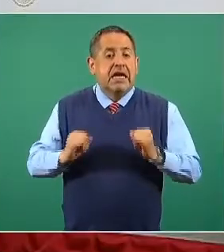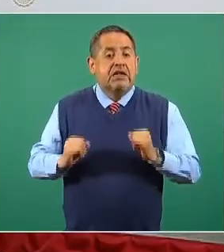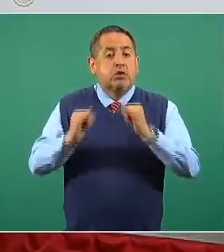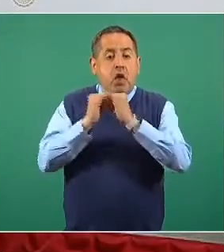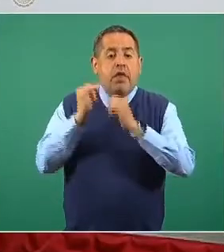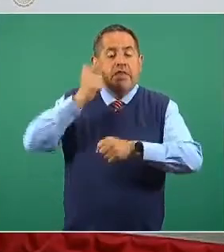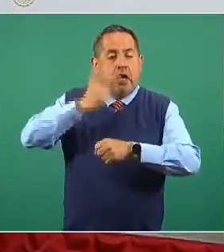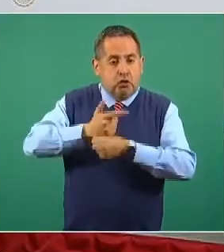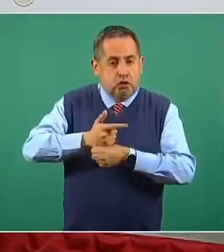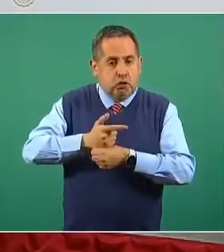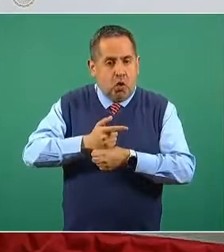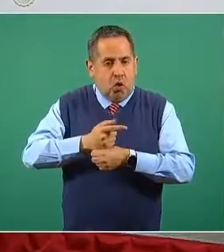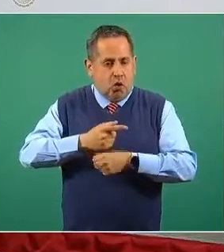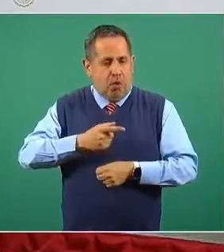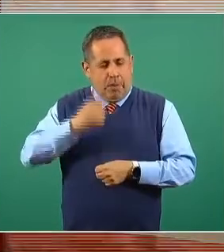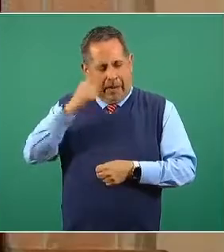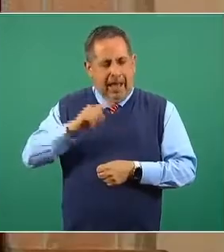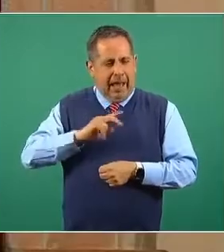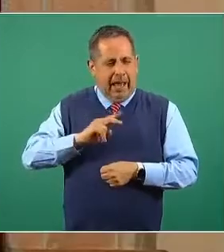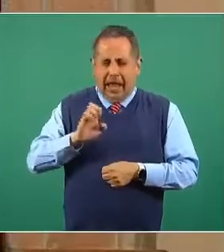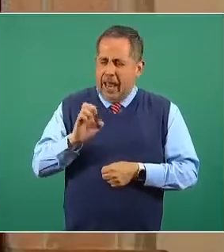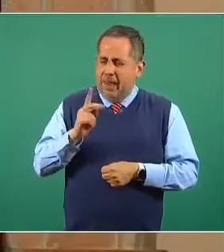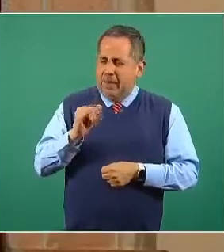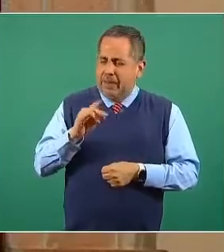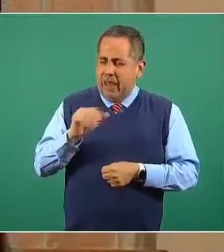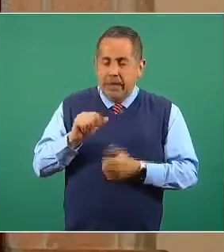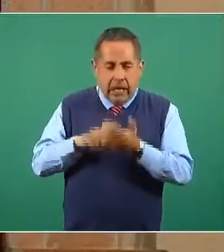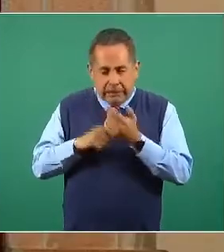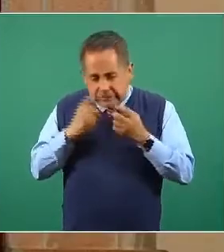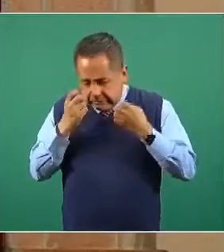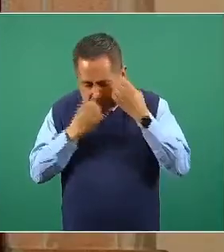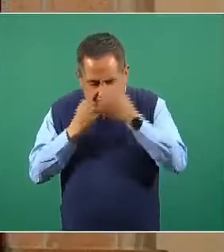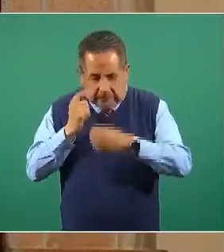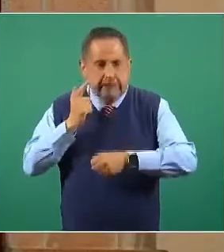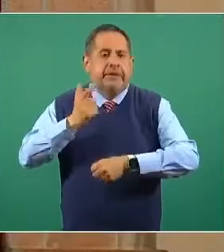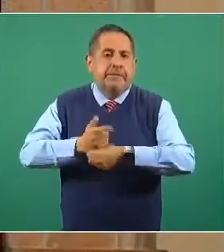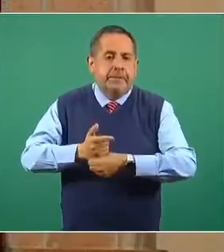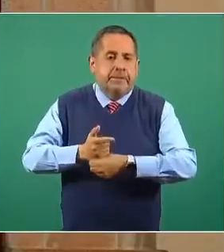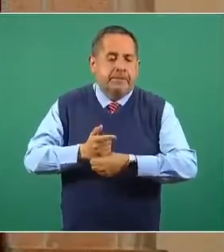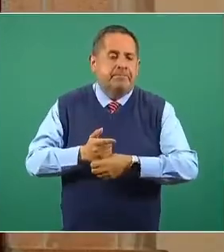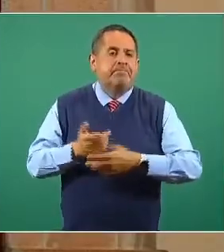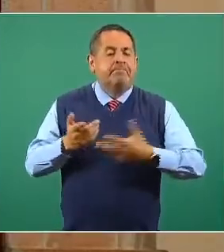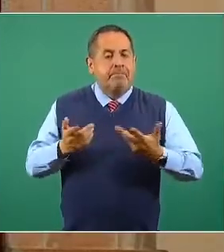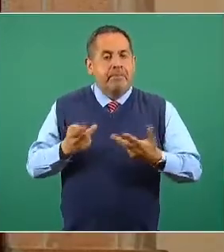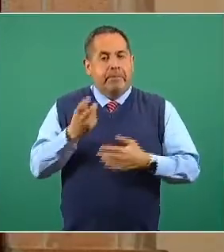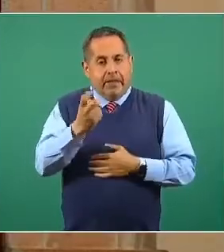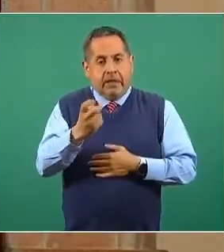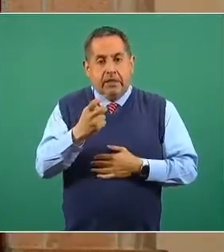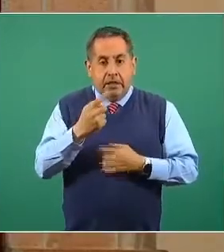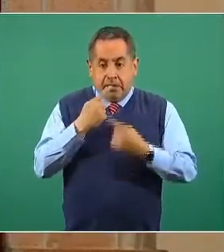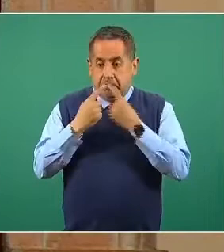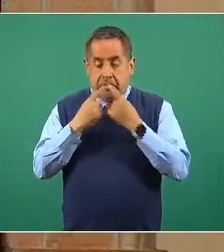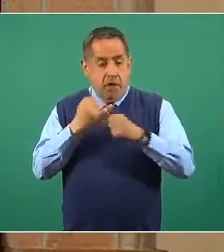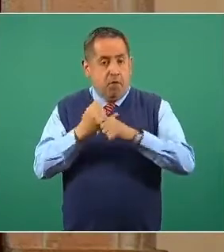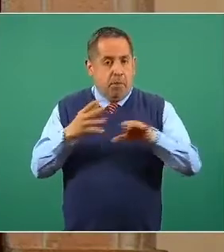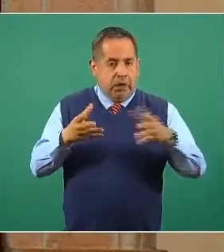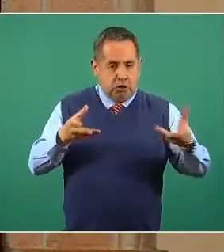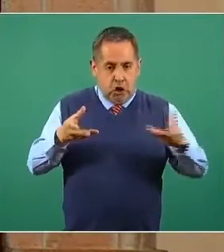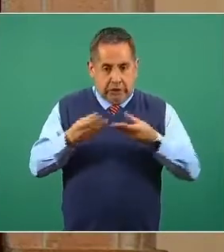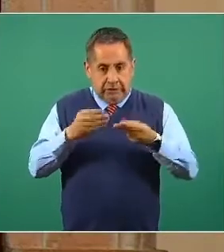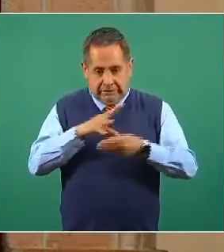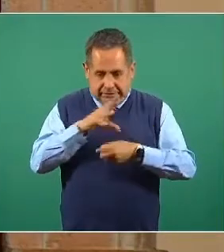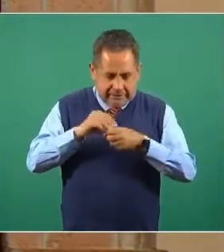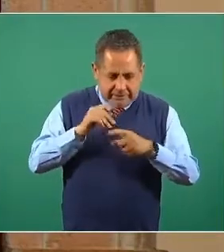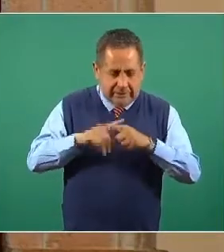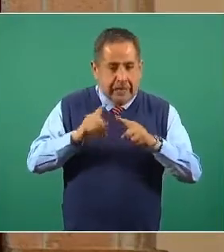y Referencia Epidemiológico, gracias a este sistema que en su momento comparte precisamente toda la